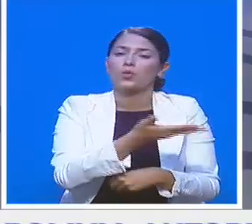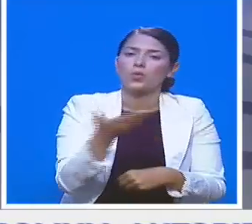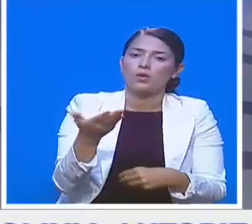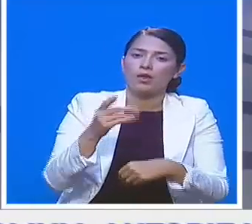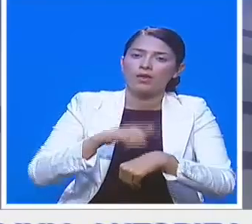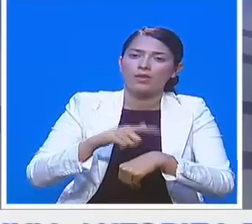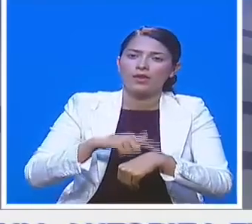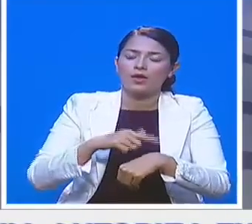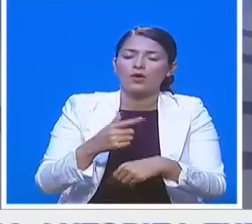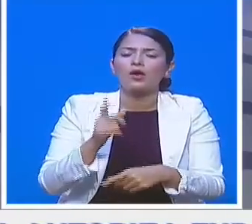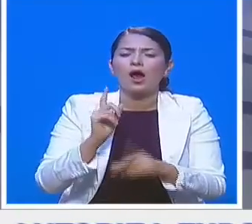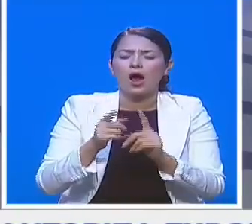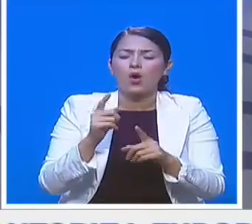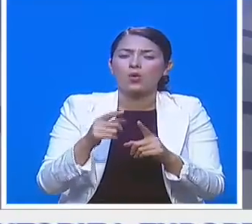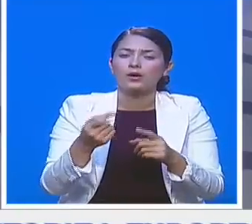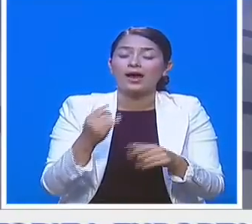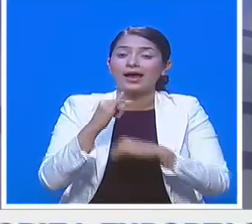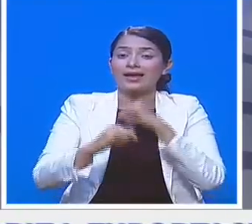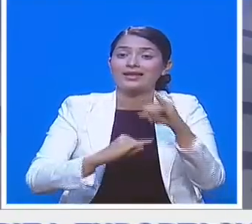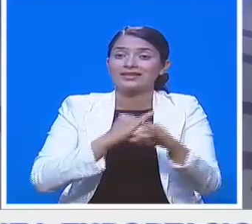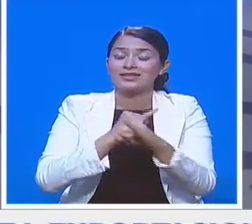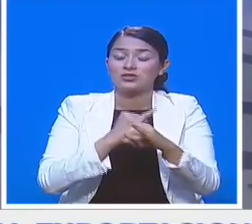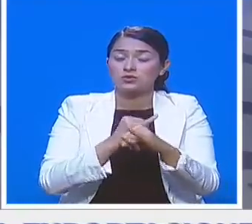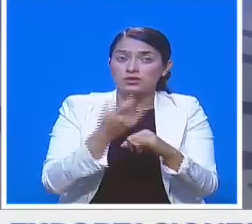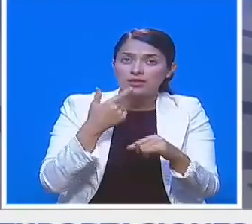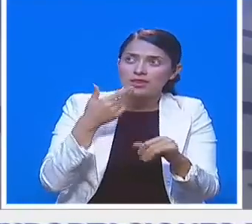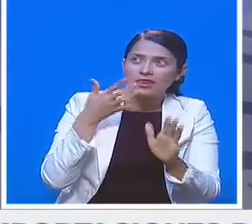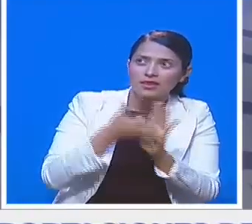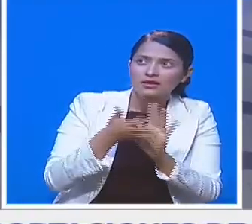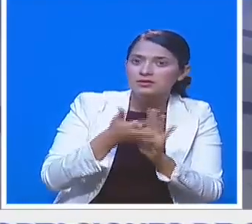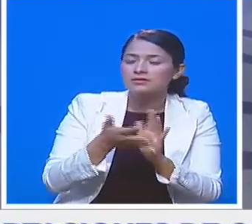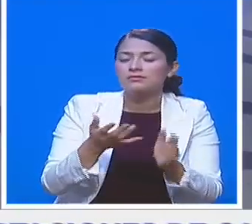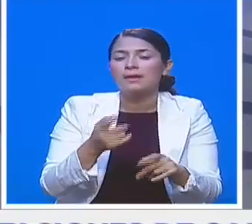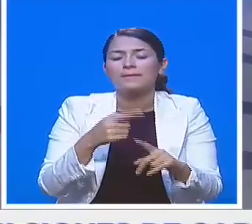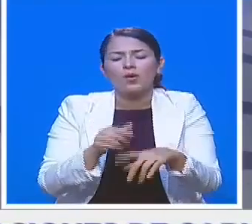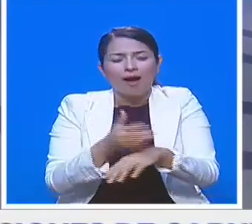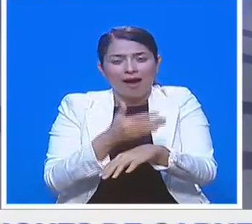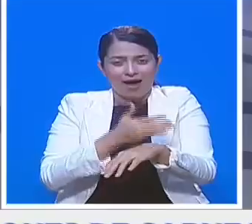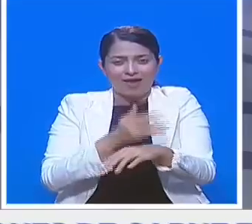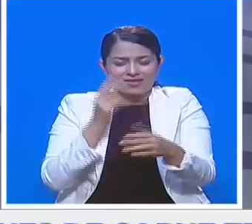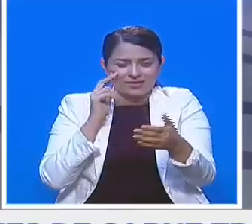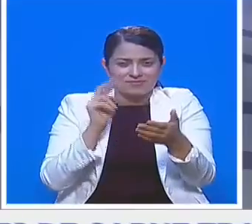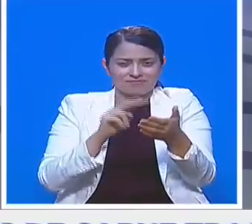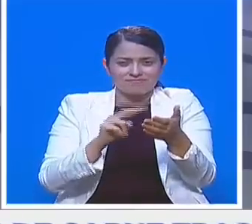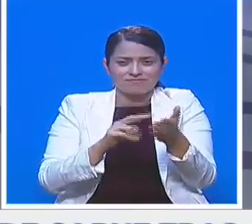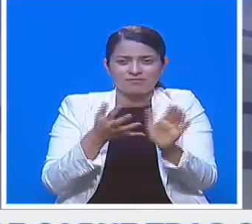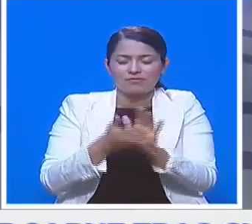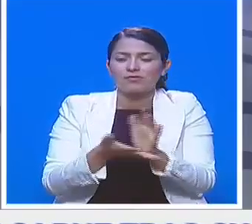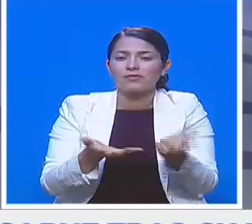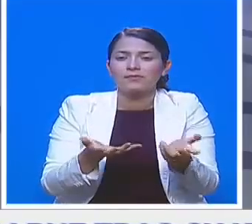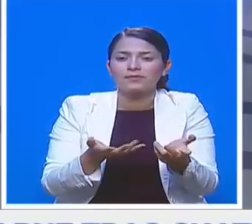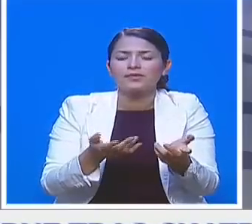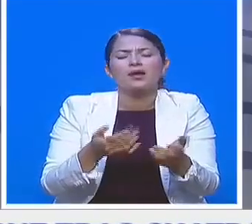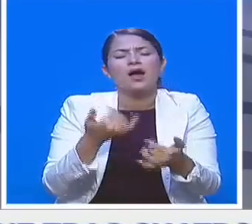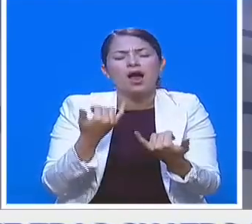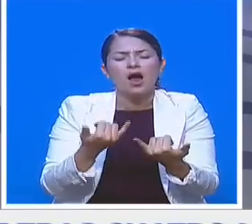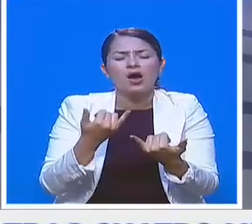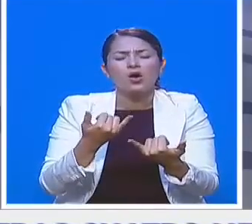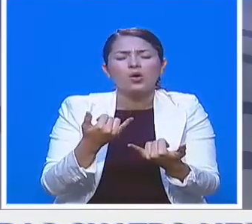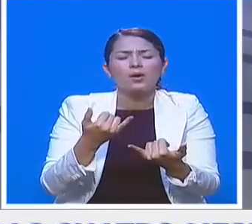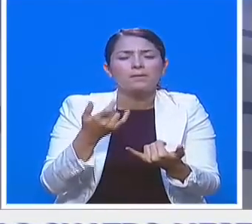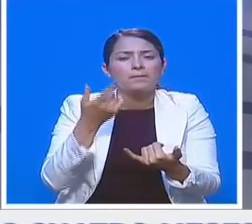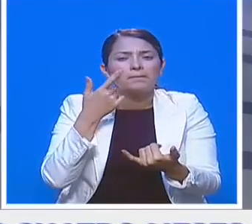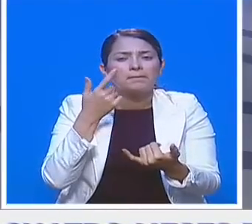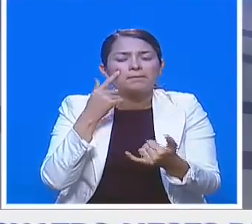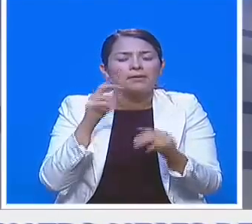hora. Ya tenemos algunas reacciones internacionales, pero antes de escucharlas y de conocer un poco más sobre ellas, vamos a